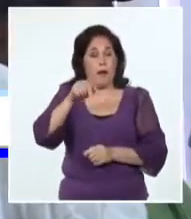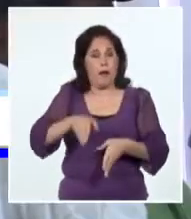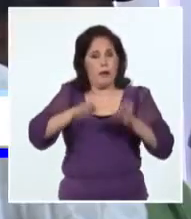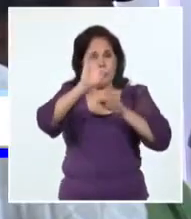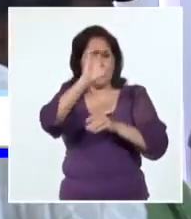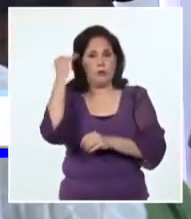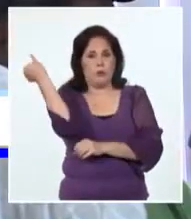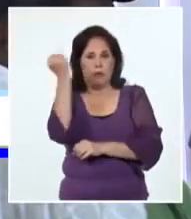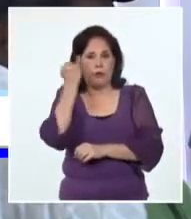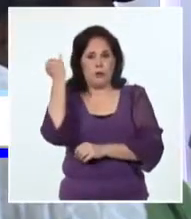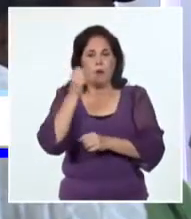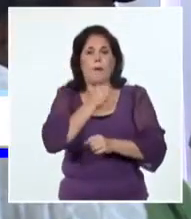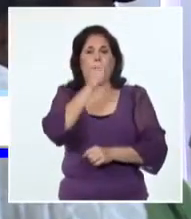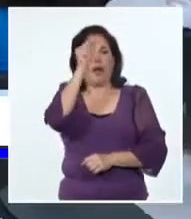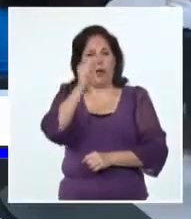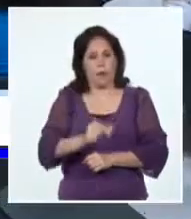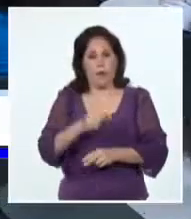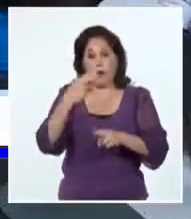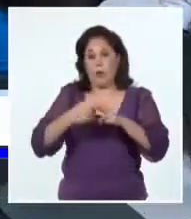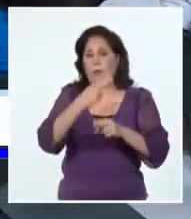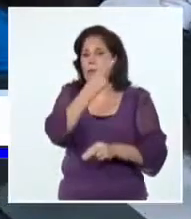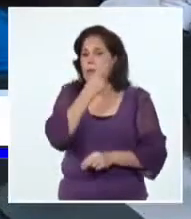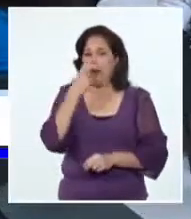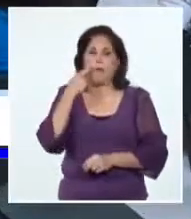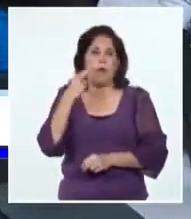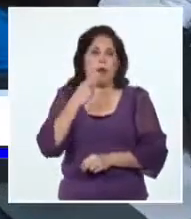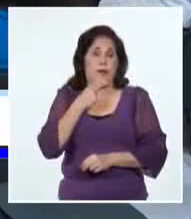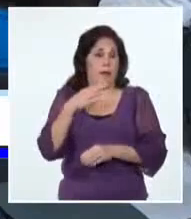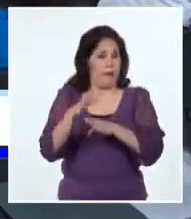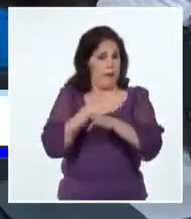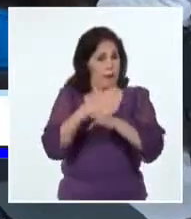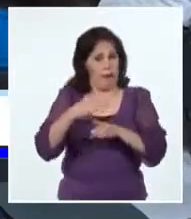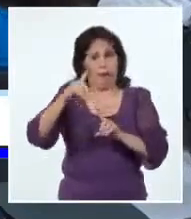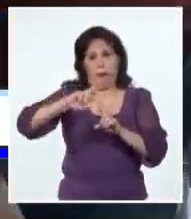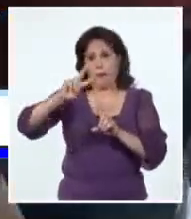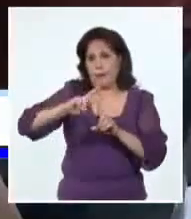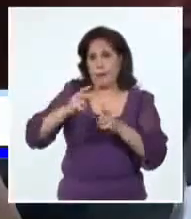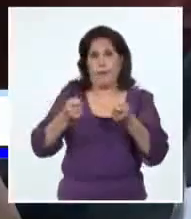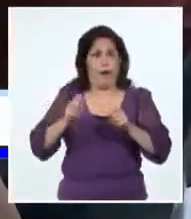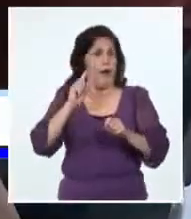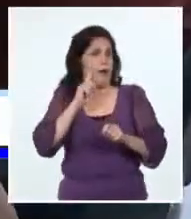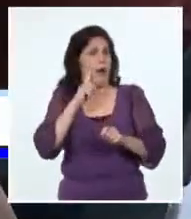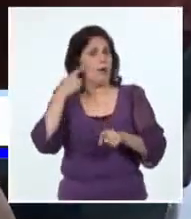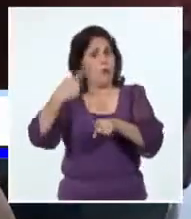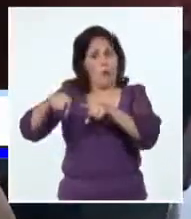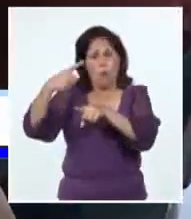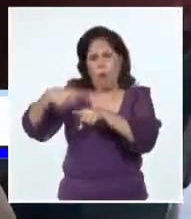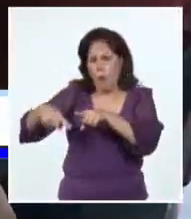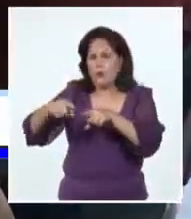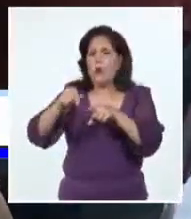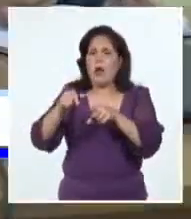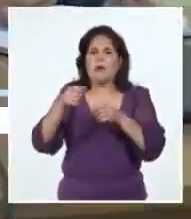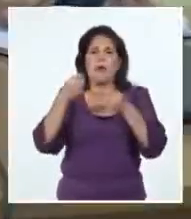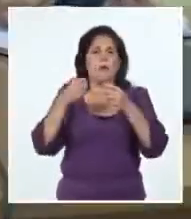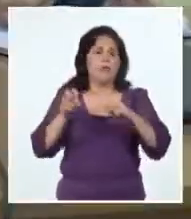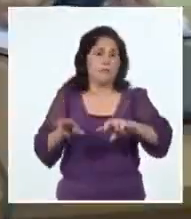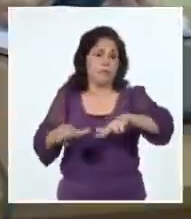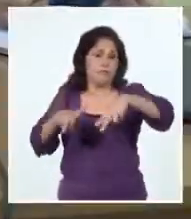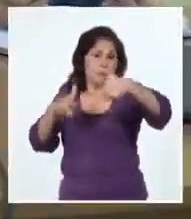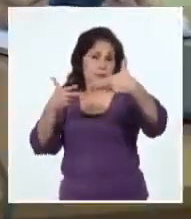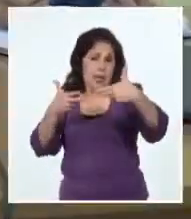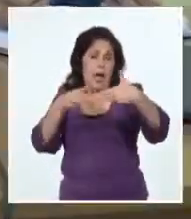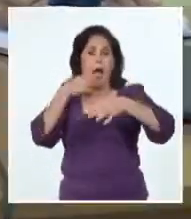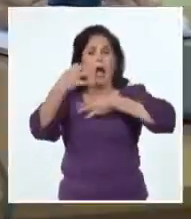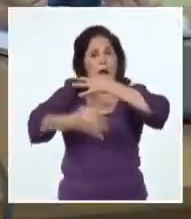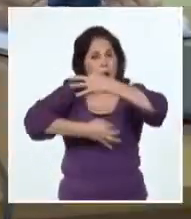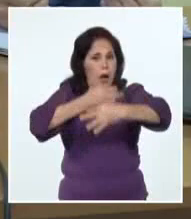Internacional de Periodismo José Martí. Desde varios medios de prensa, algunos presentes a través del sistema de videoconferencia, se expusieron